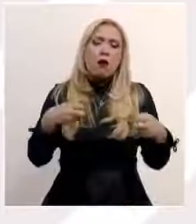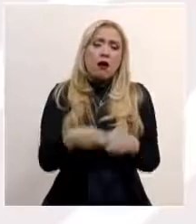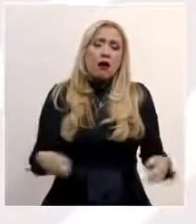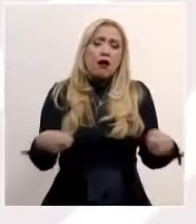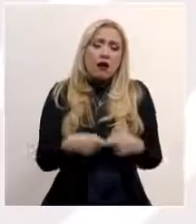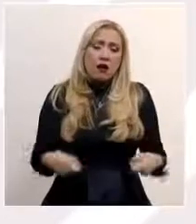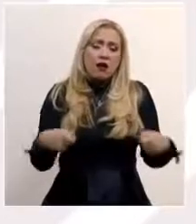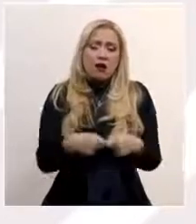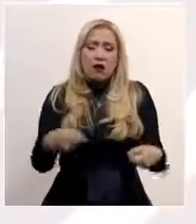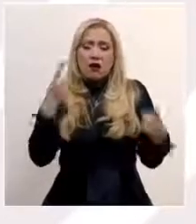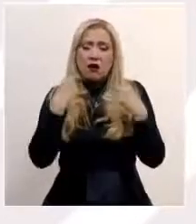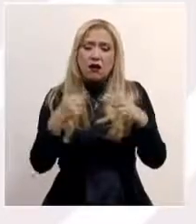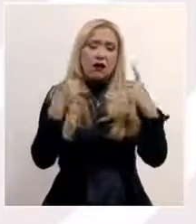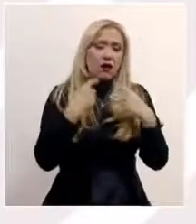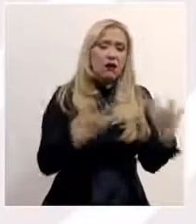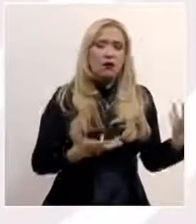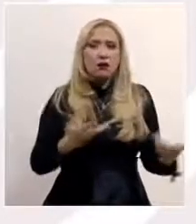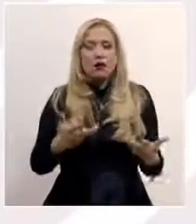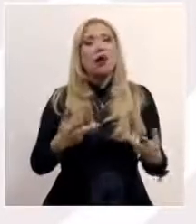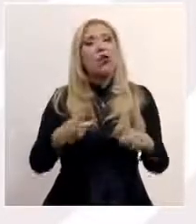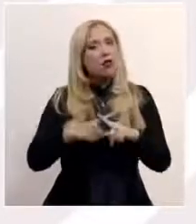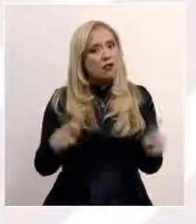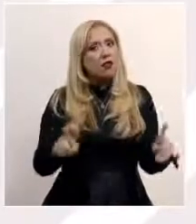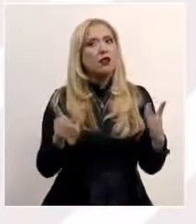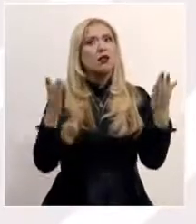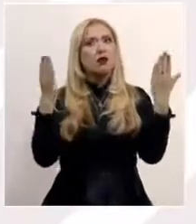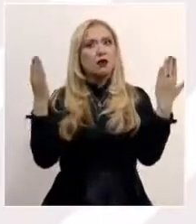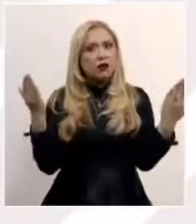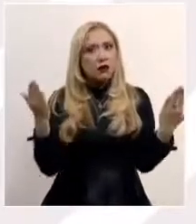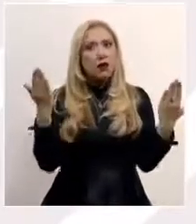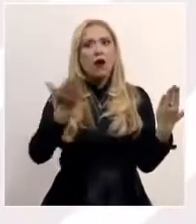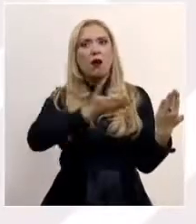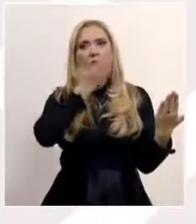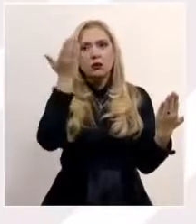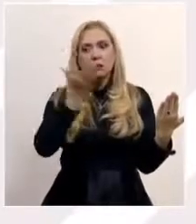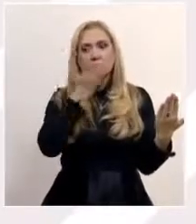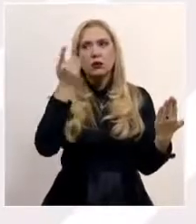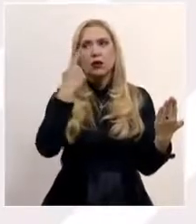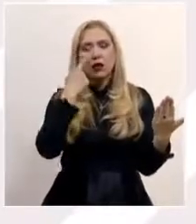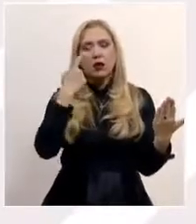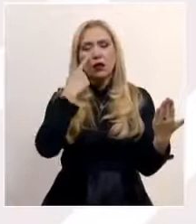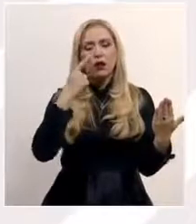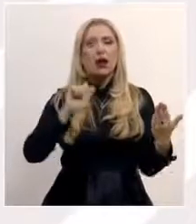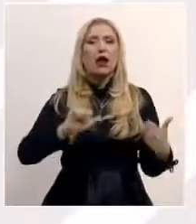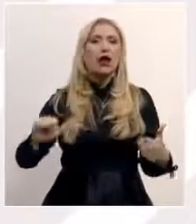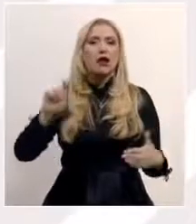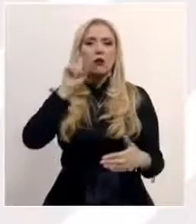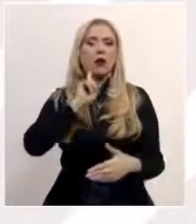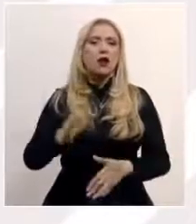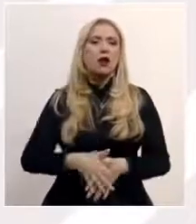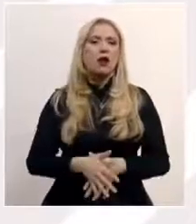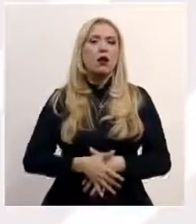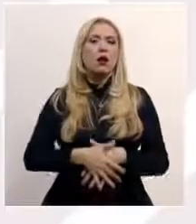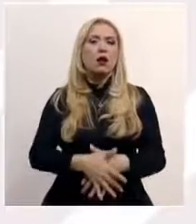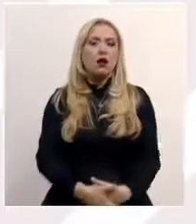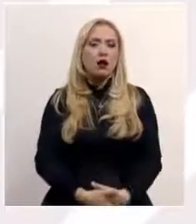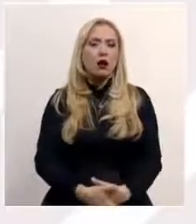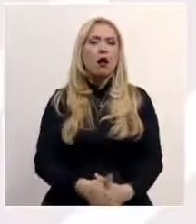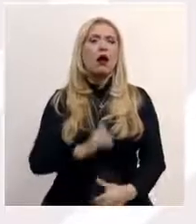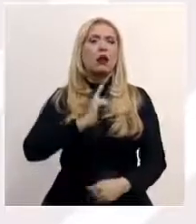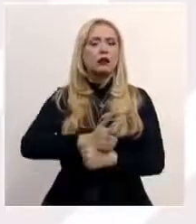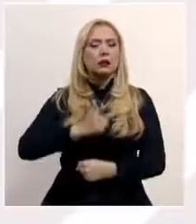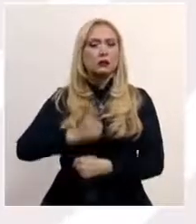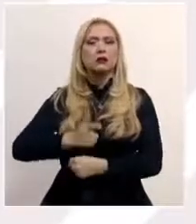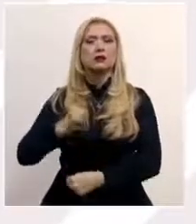una serie de investigaciones que queremos hacer sobre cuáles son todas las prácticas que vulneran a la maternidad, ¿no? Para ver el efecto que está teniendo